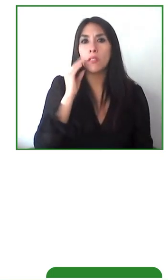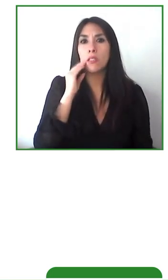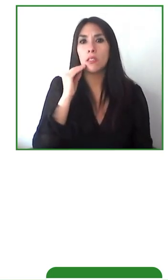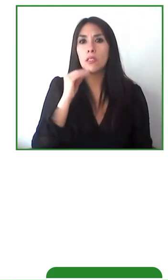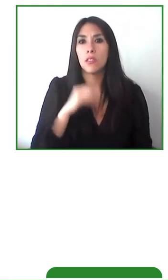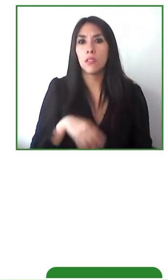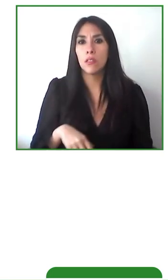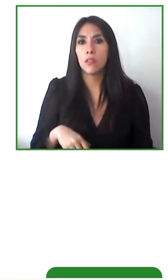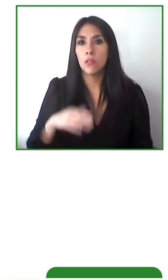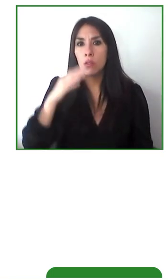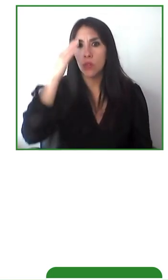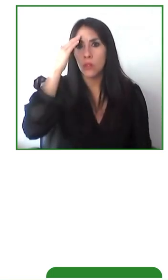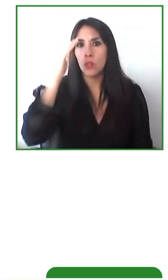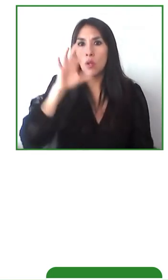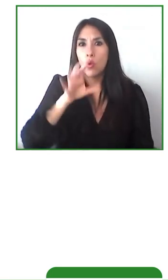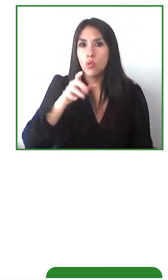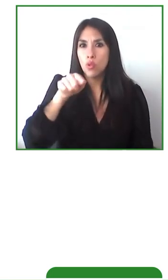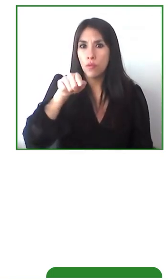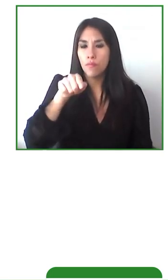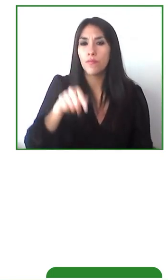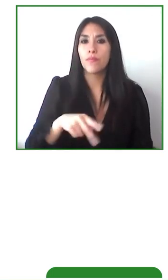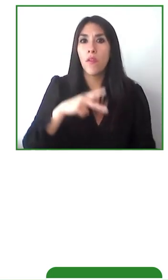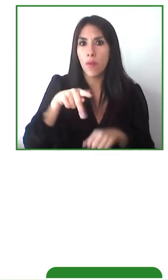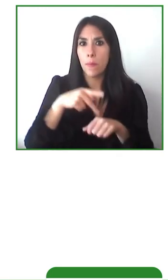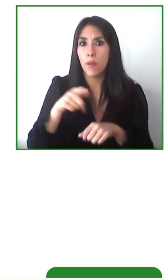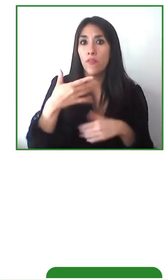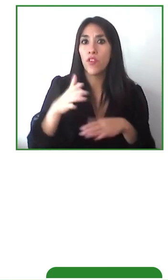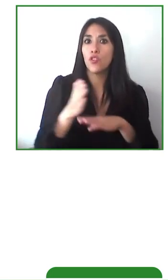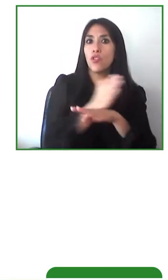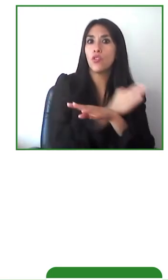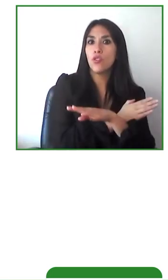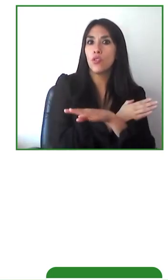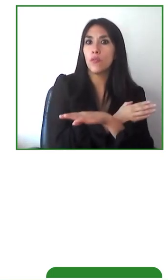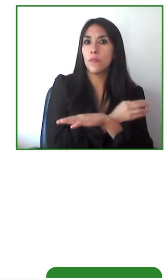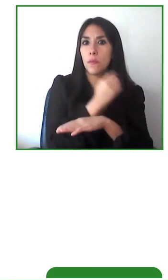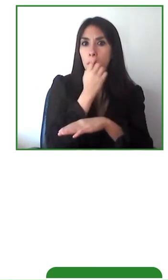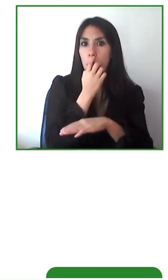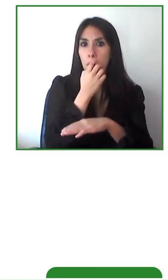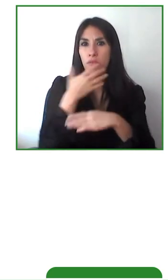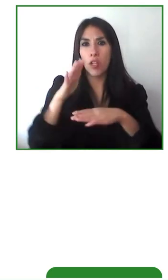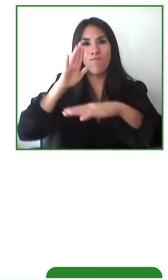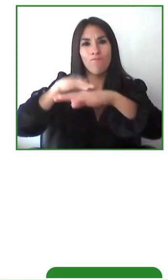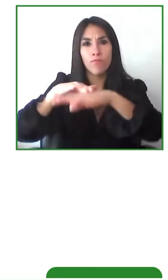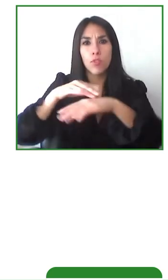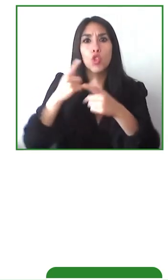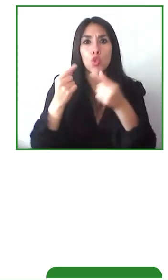una presentación a un grupo de 120